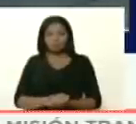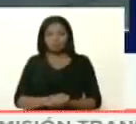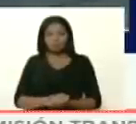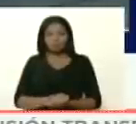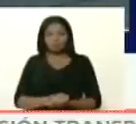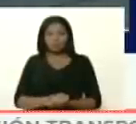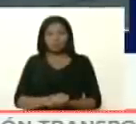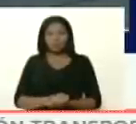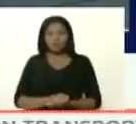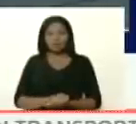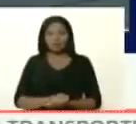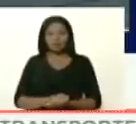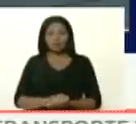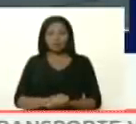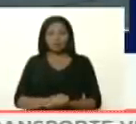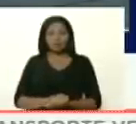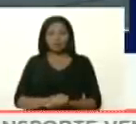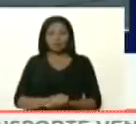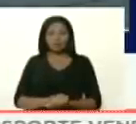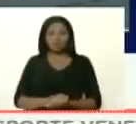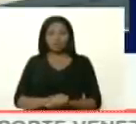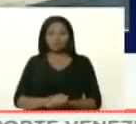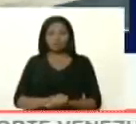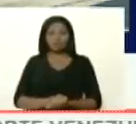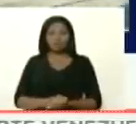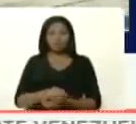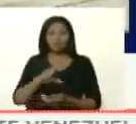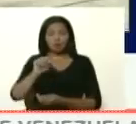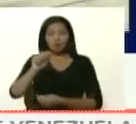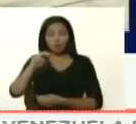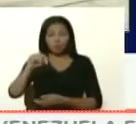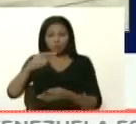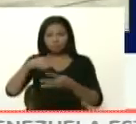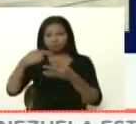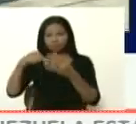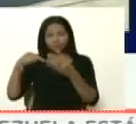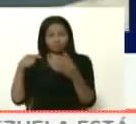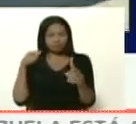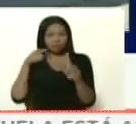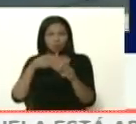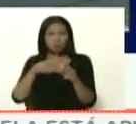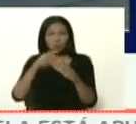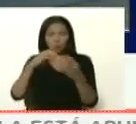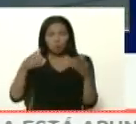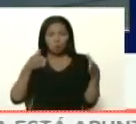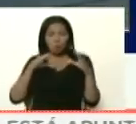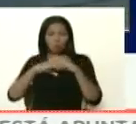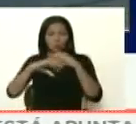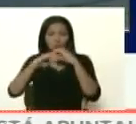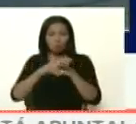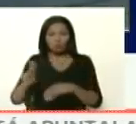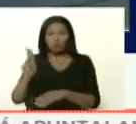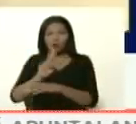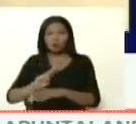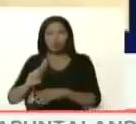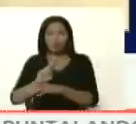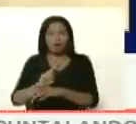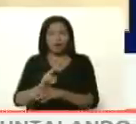Caucahuita, la ruta Metrocable Mariche, la ruta Petare La